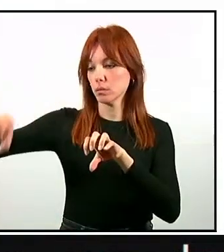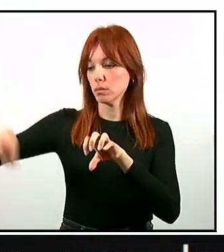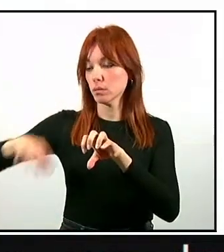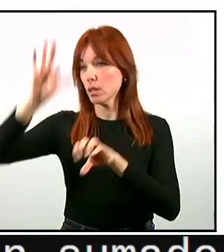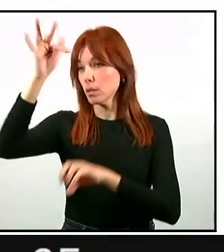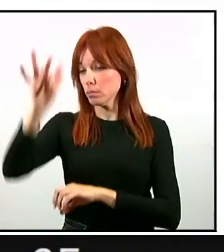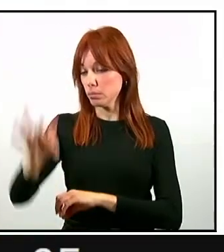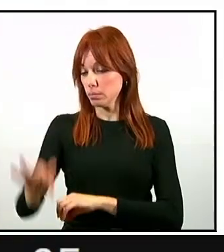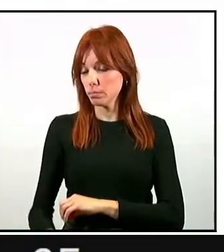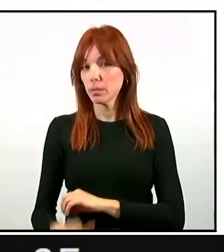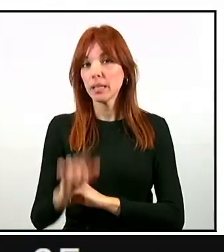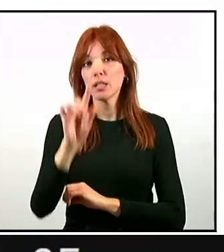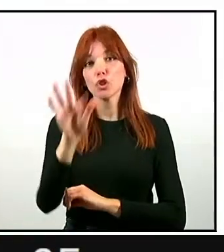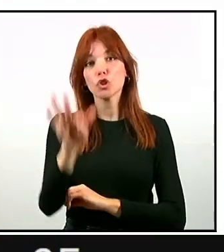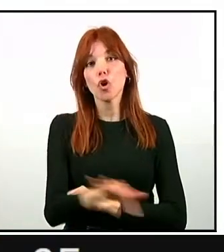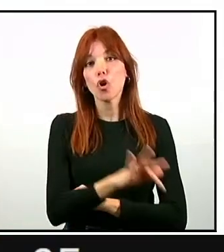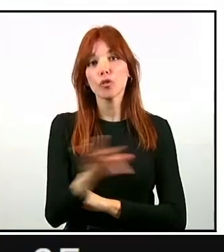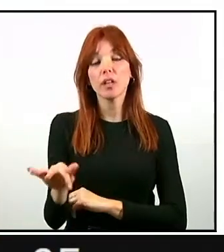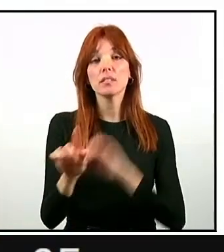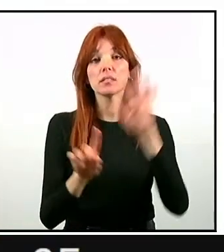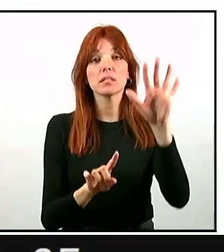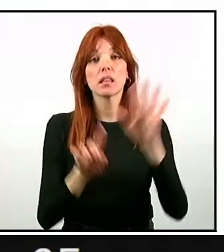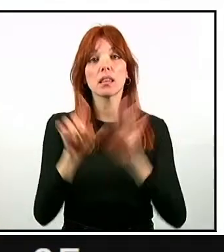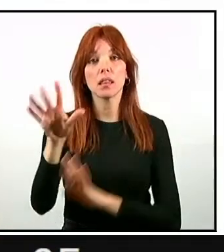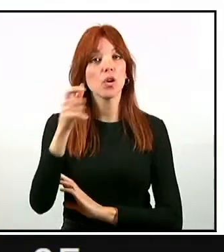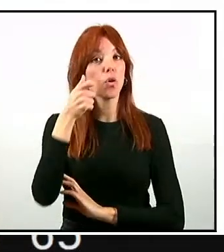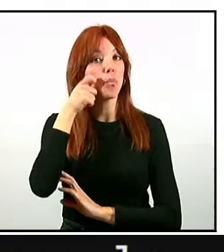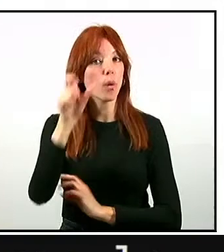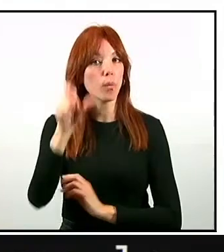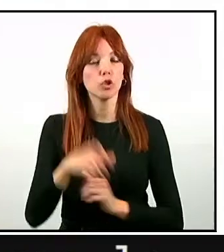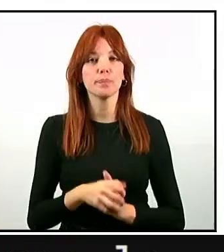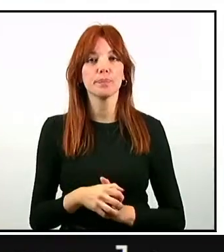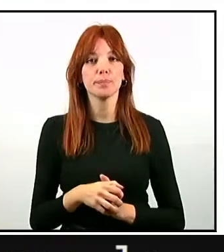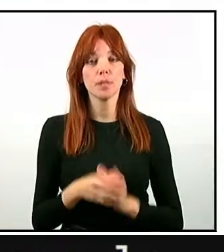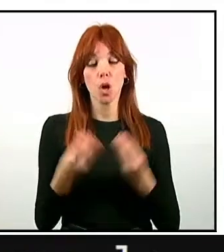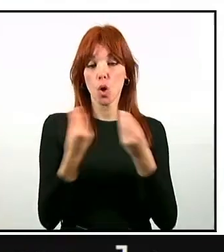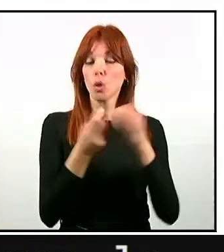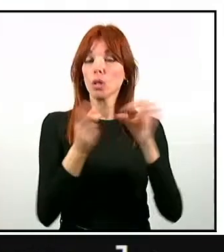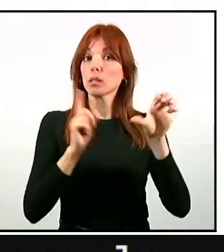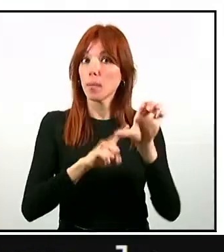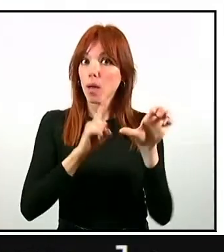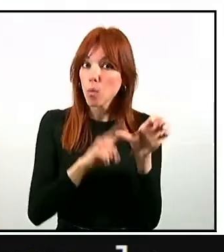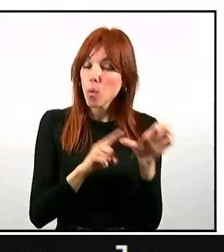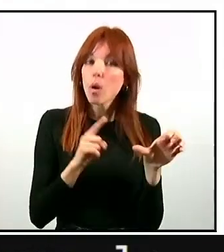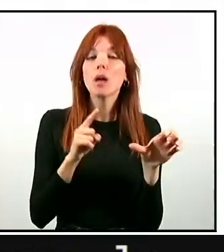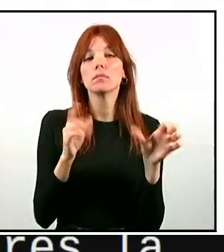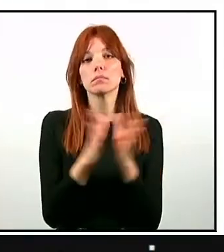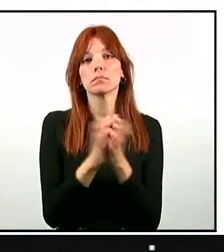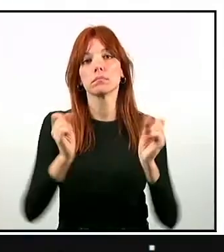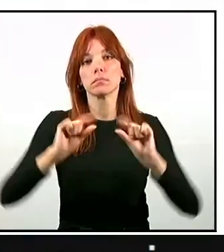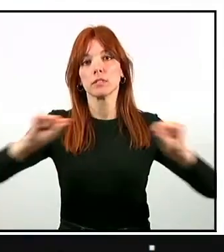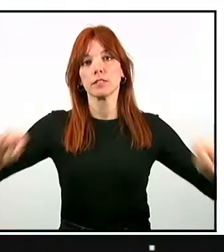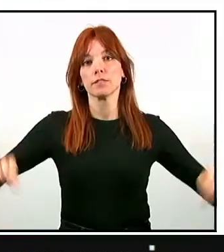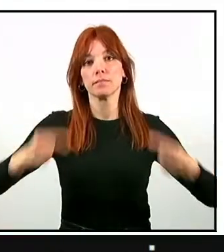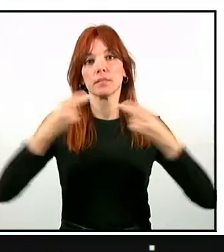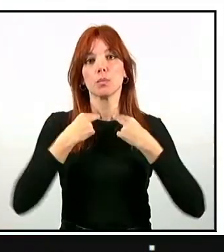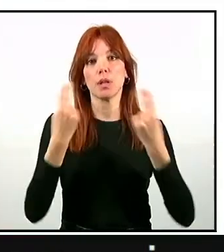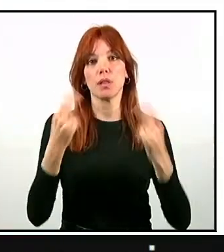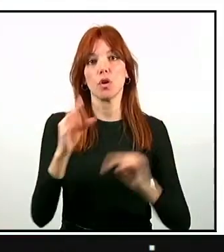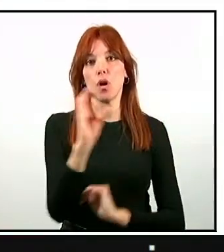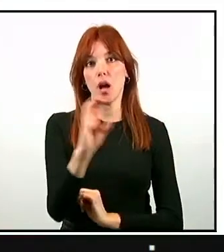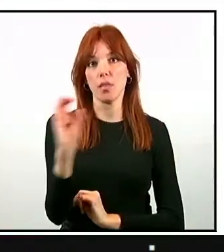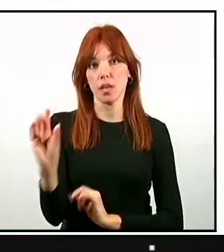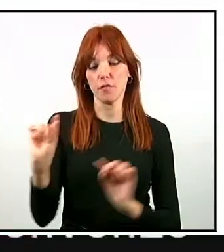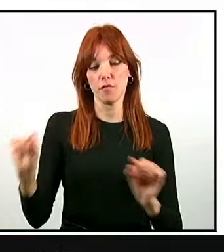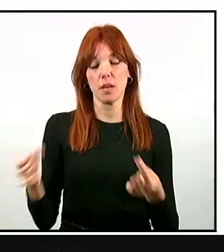65 ayuntamientos de la provincia de Cáceres. La Junta de Extremadura lo que hace un convenio con la Diputación de Cáceres para